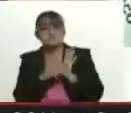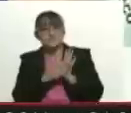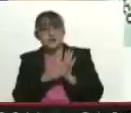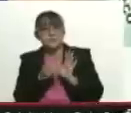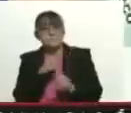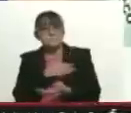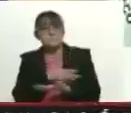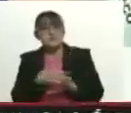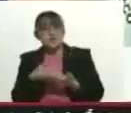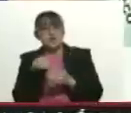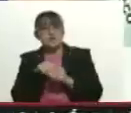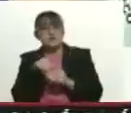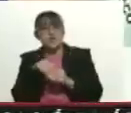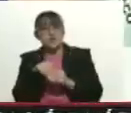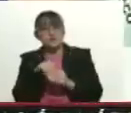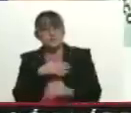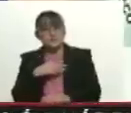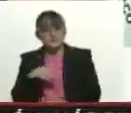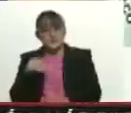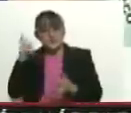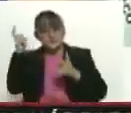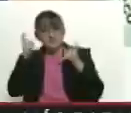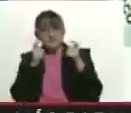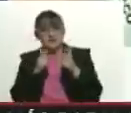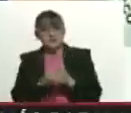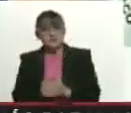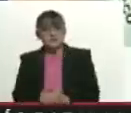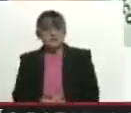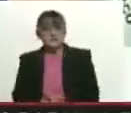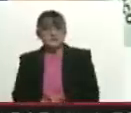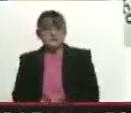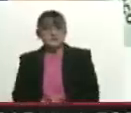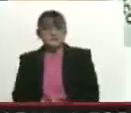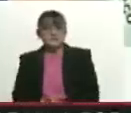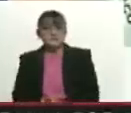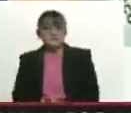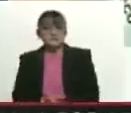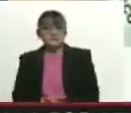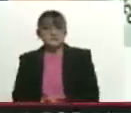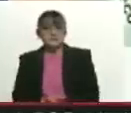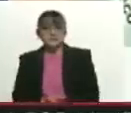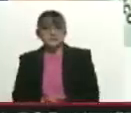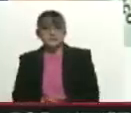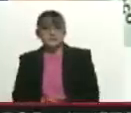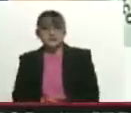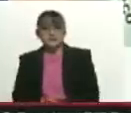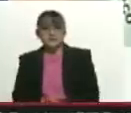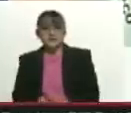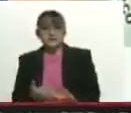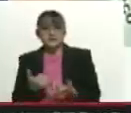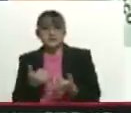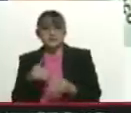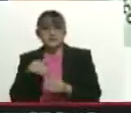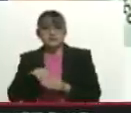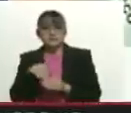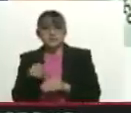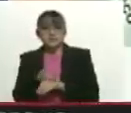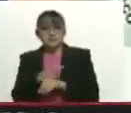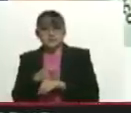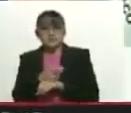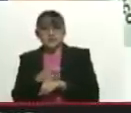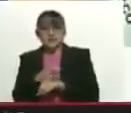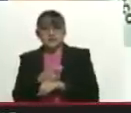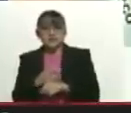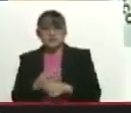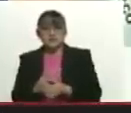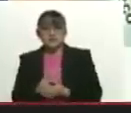millones de votos al presidente Hugo Chávez, sino también se realizaron las elecciones de gobernadores.